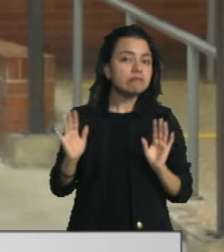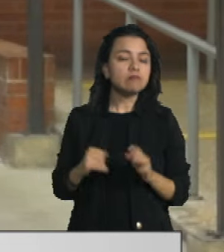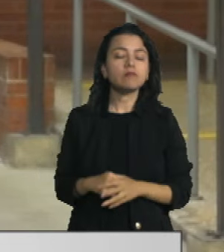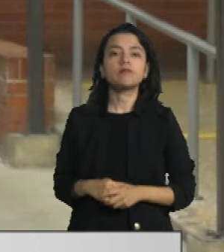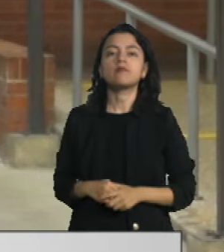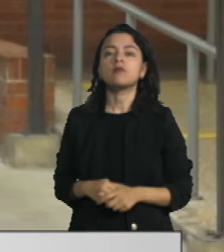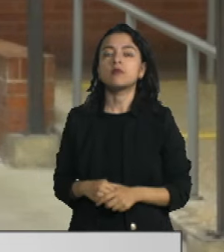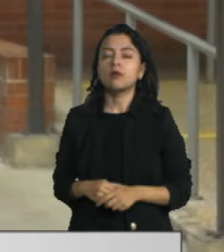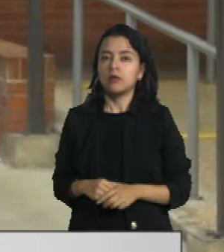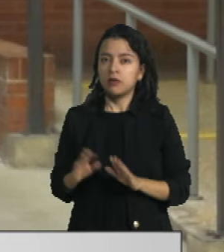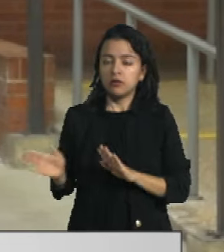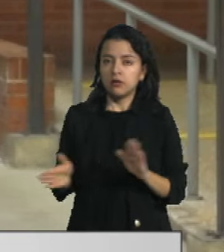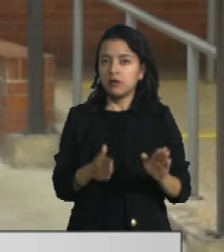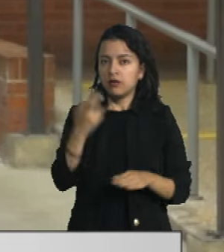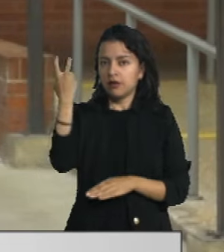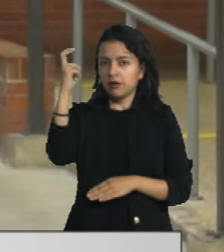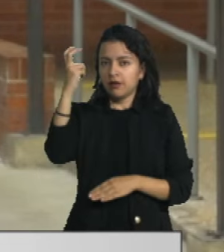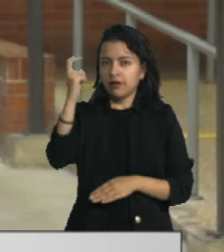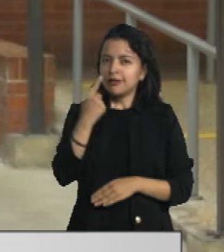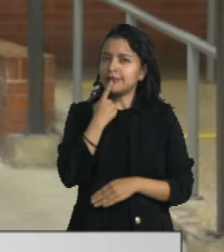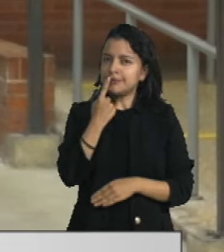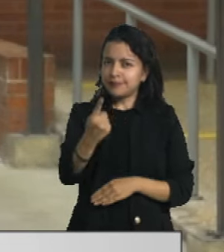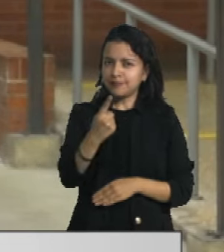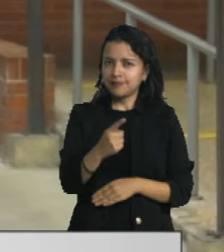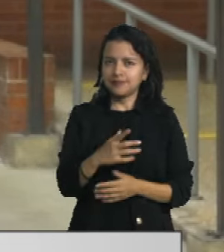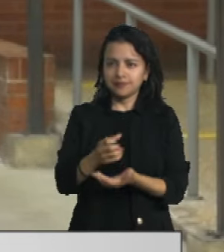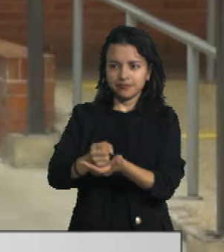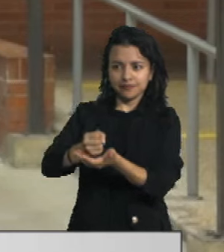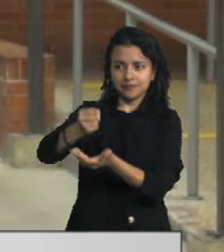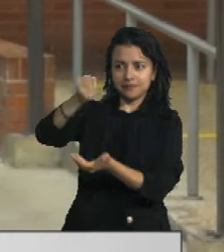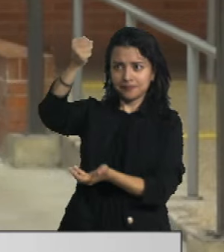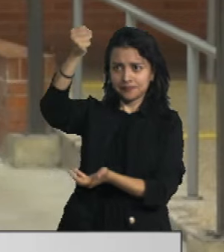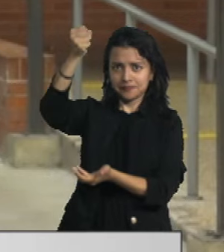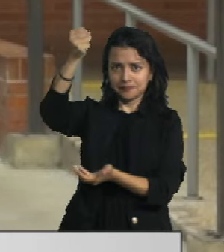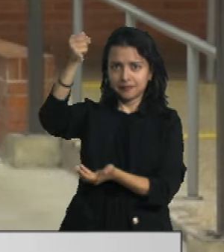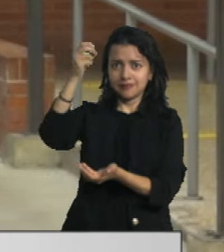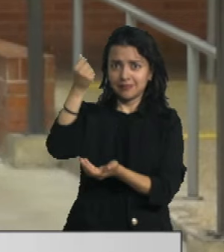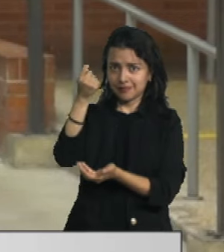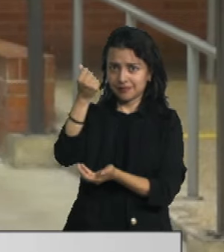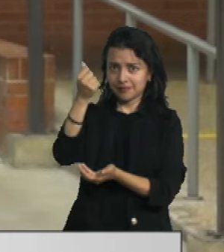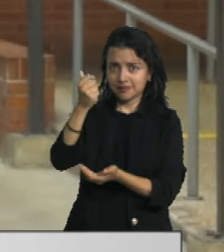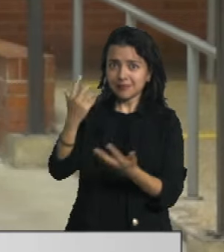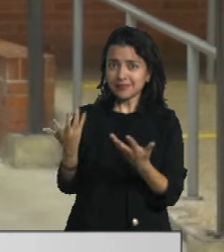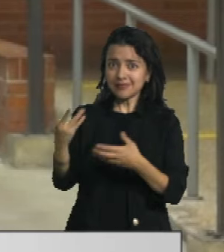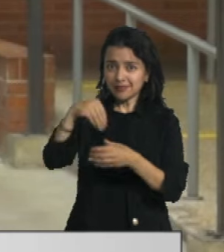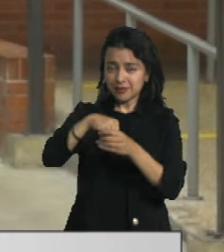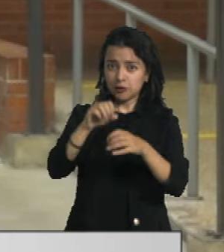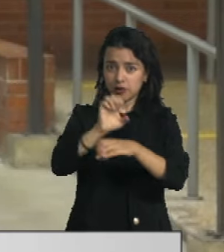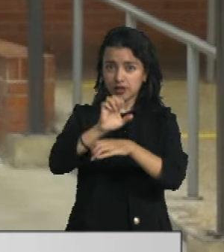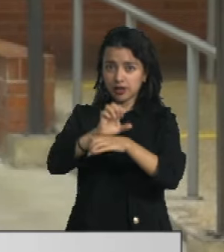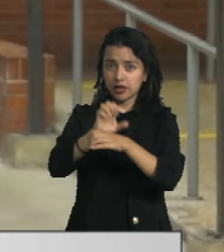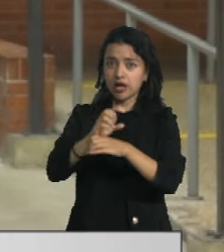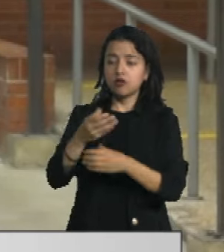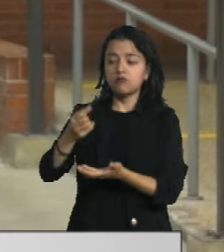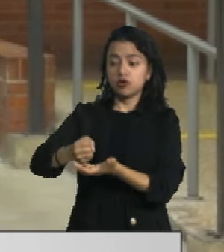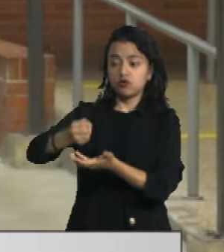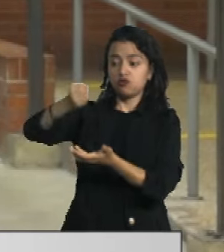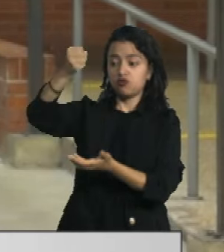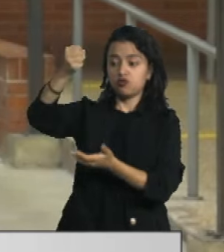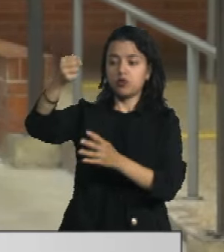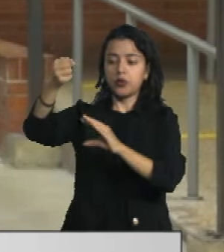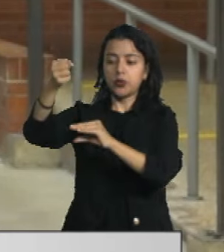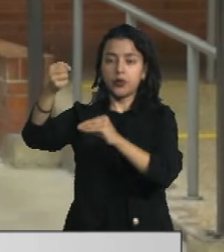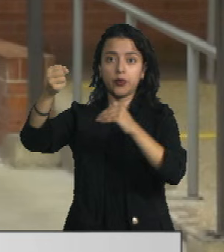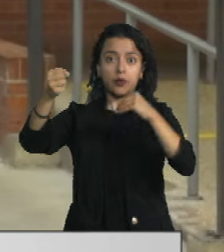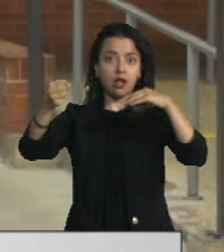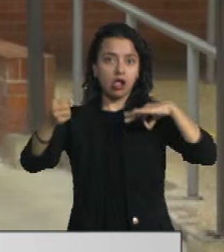Fiscalía General de la Nación ha dicho que se usaron dineros de la Agencia Nacional de Tierras para estos contratos corruptos por parte